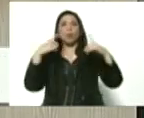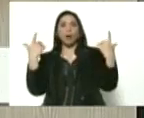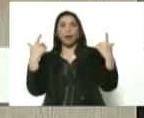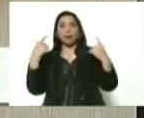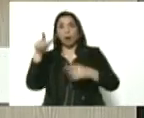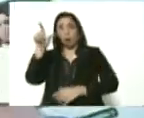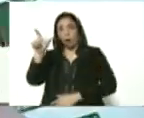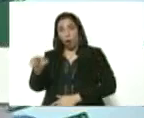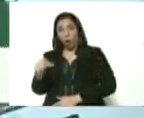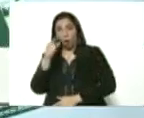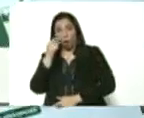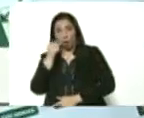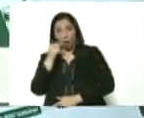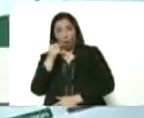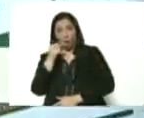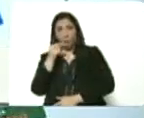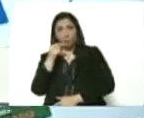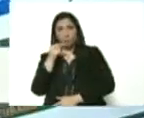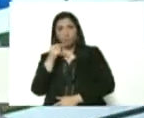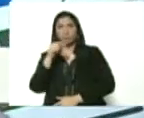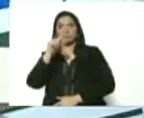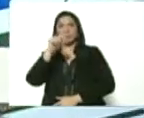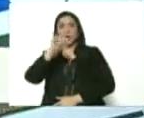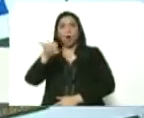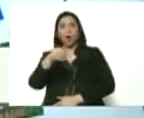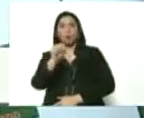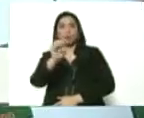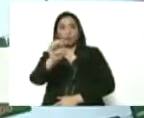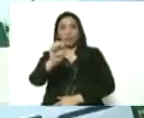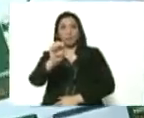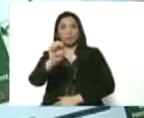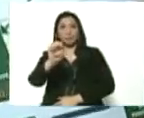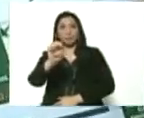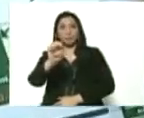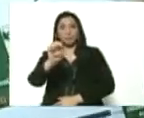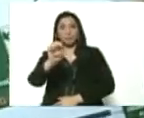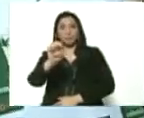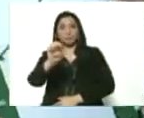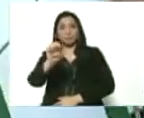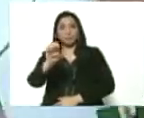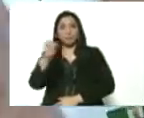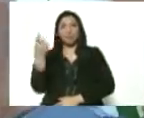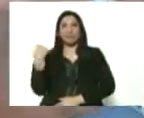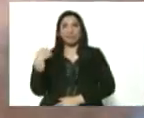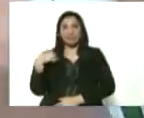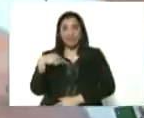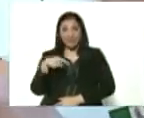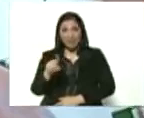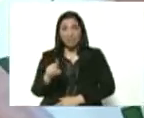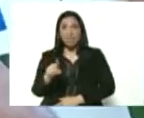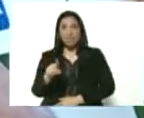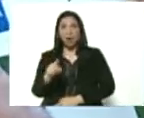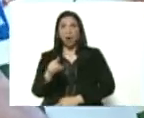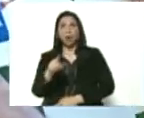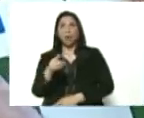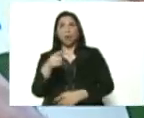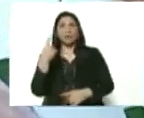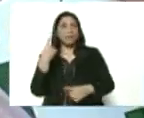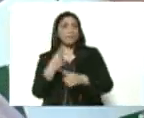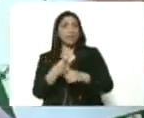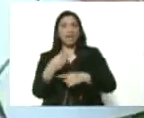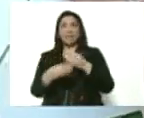señor, José Alberto Socorro Hernández, alias Pepero, tenía un santo y seña y un juego de luces que tenía que